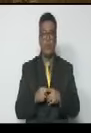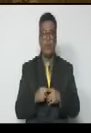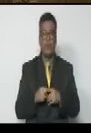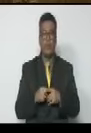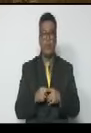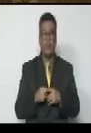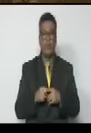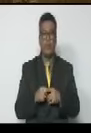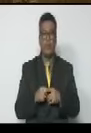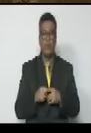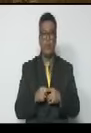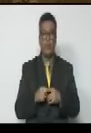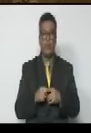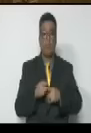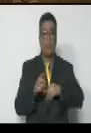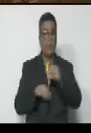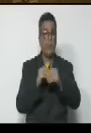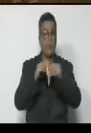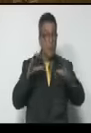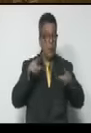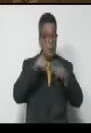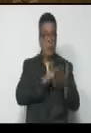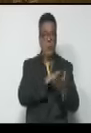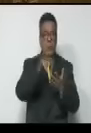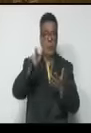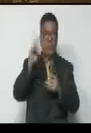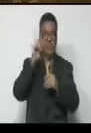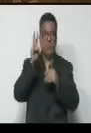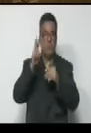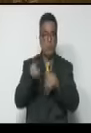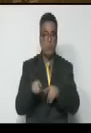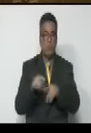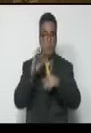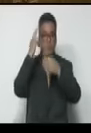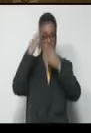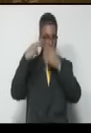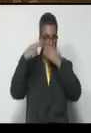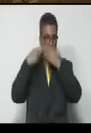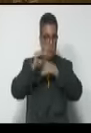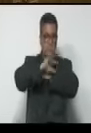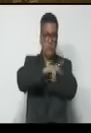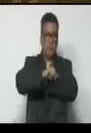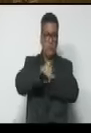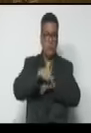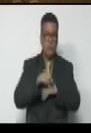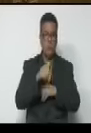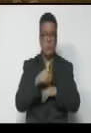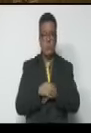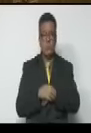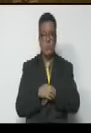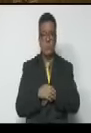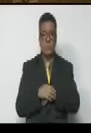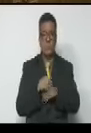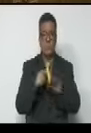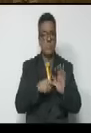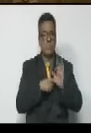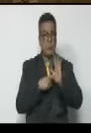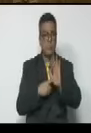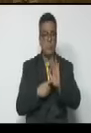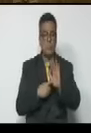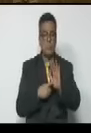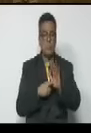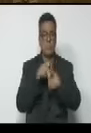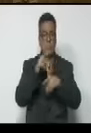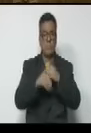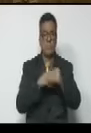América. Que la destrucción del avión venezolano secuestrado y robado muestra un acto